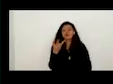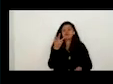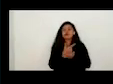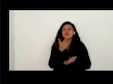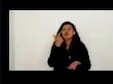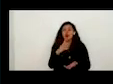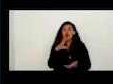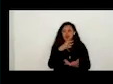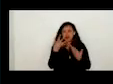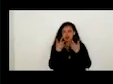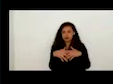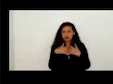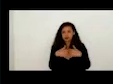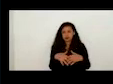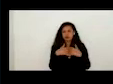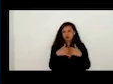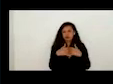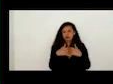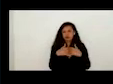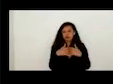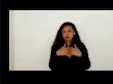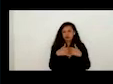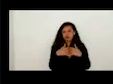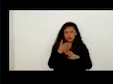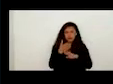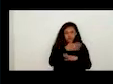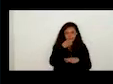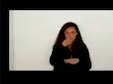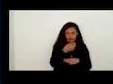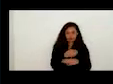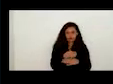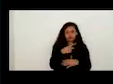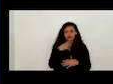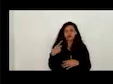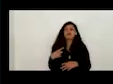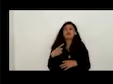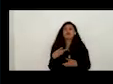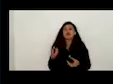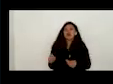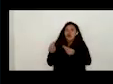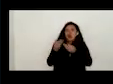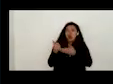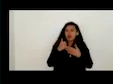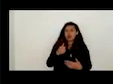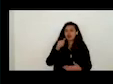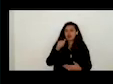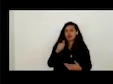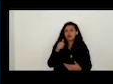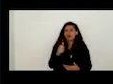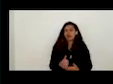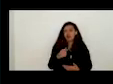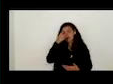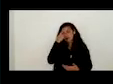que consumimos en esos alimentos que mencioné aportan vitaminas que se llaman liposolubles. Y esas vitaminas, como